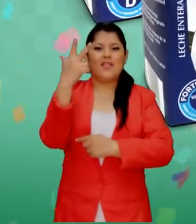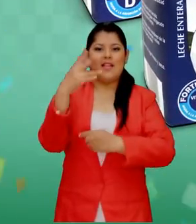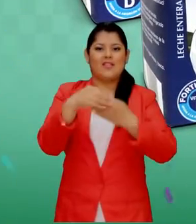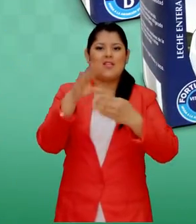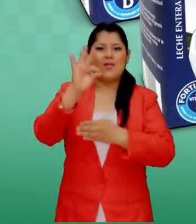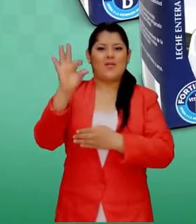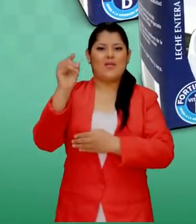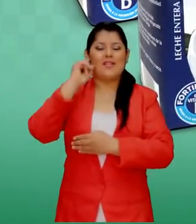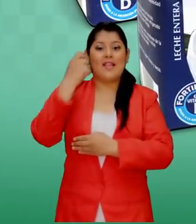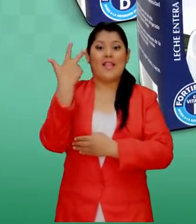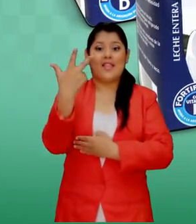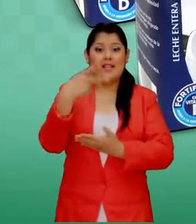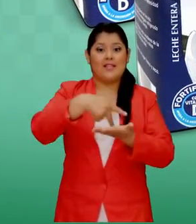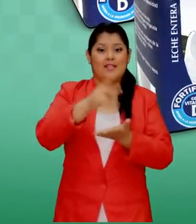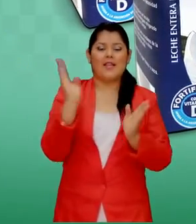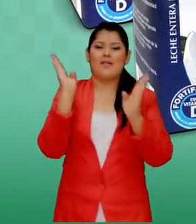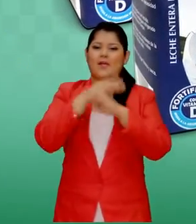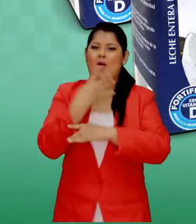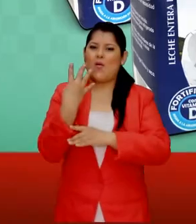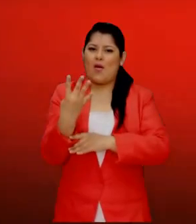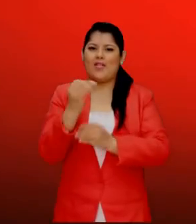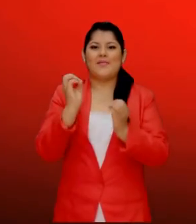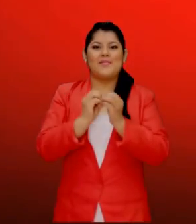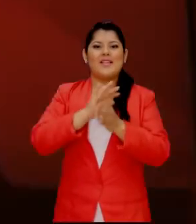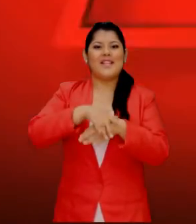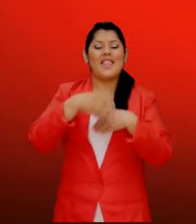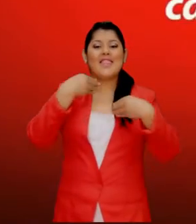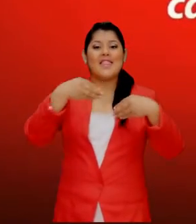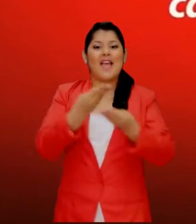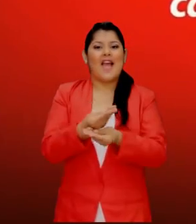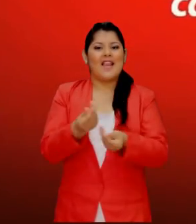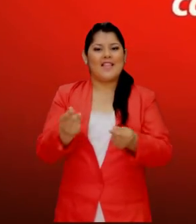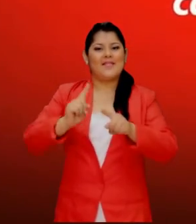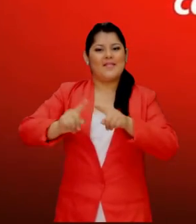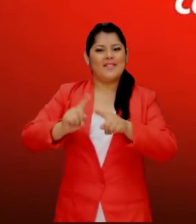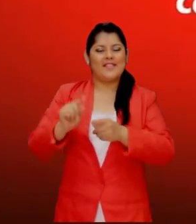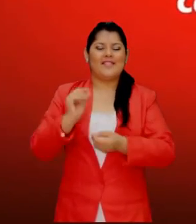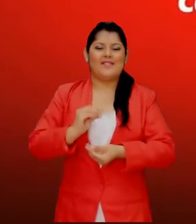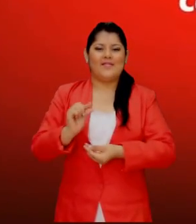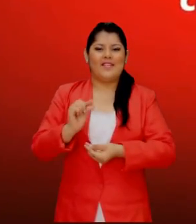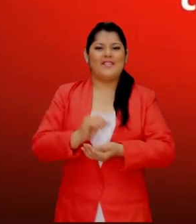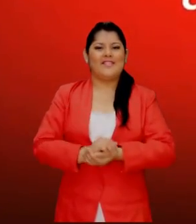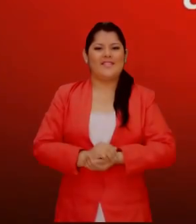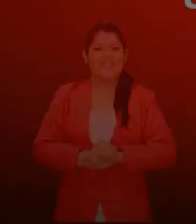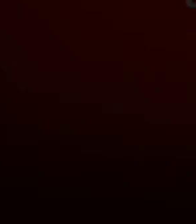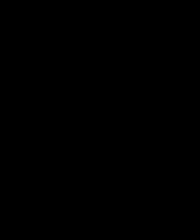litro, $3.99. Pague 3, lleve 4. Nadie es como Tía. Calidad, variedad y economía.